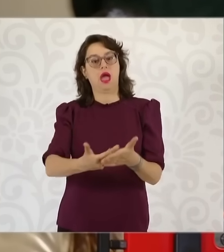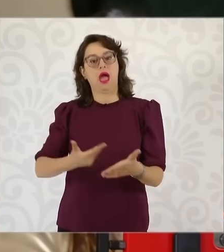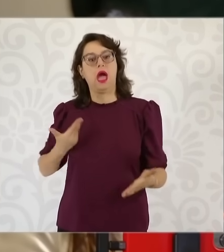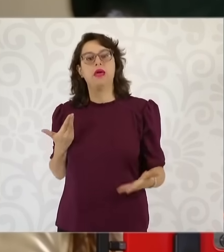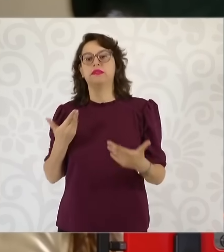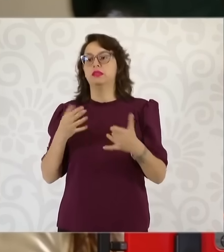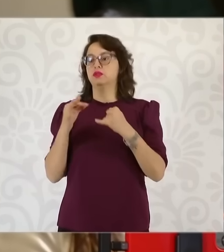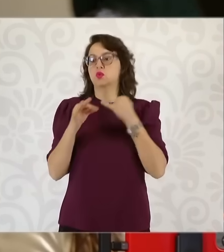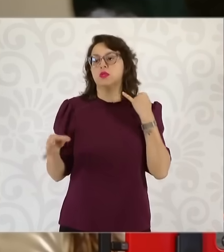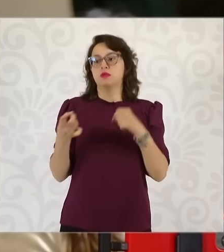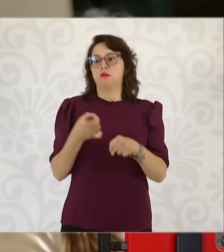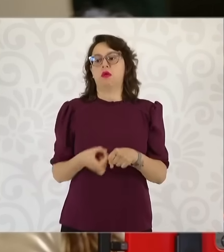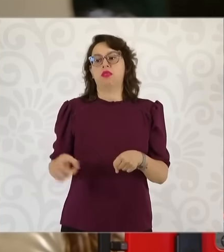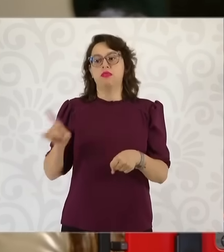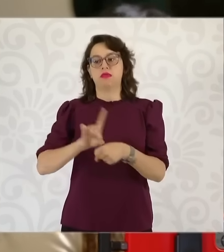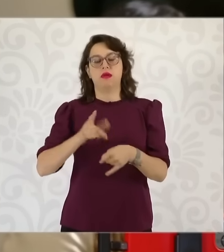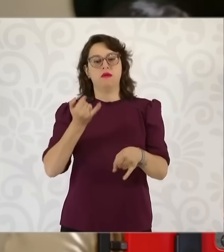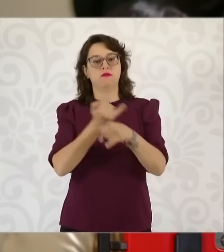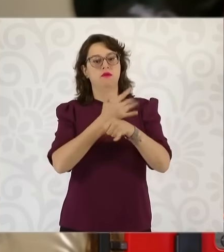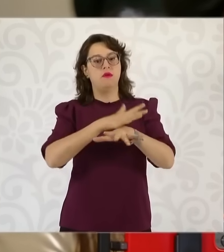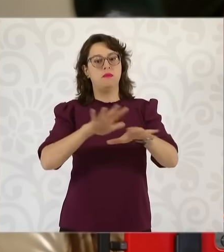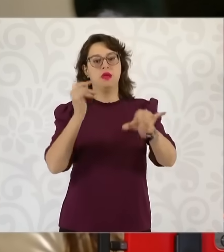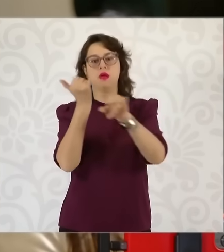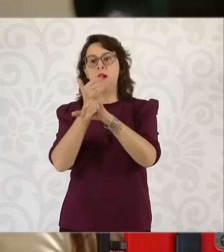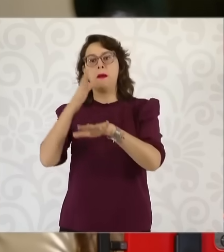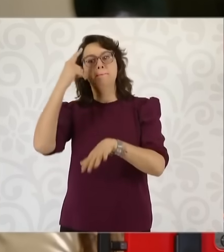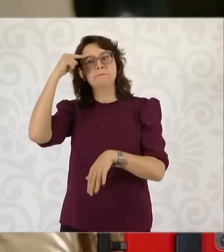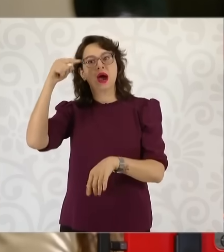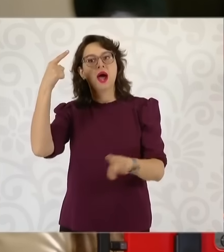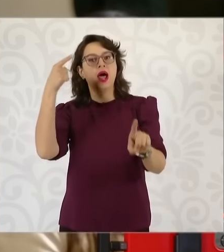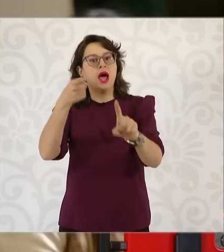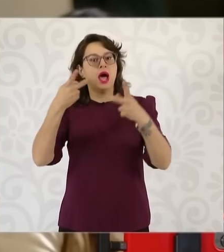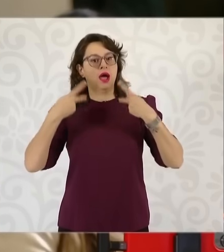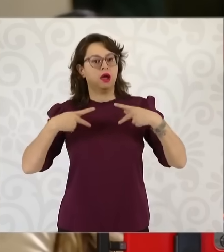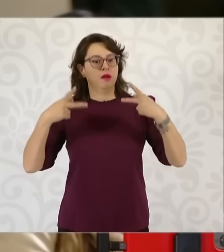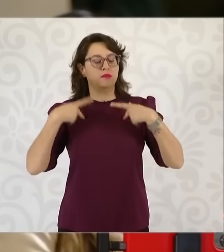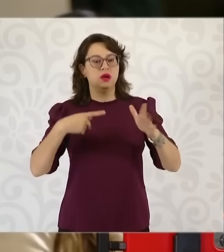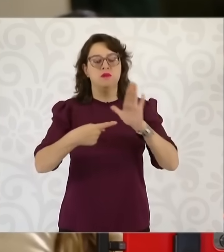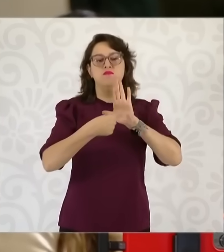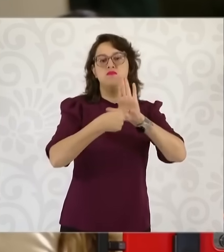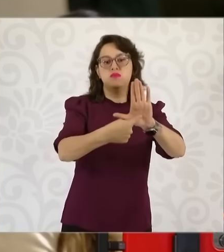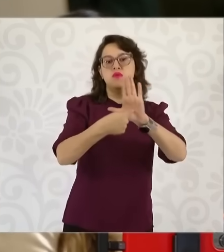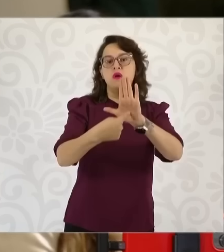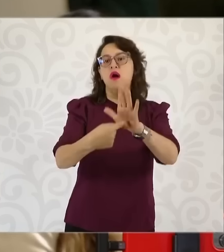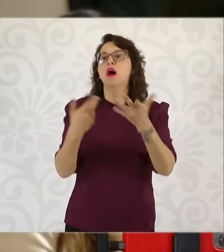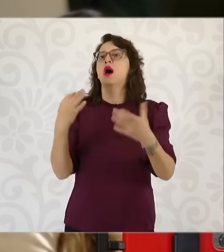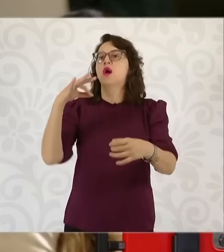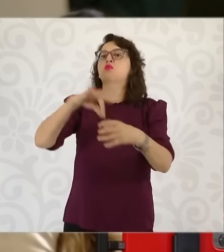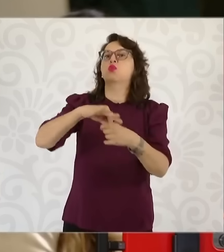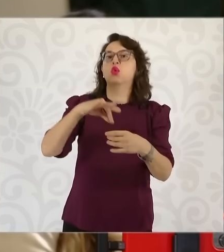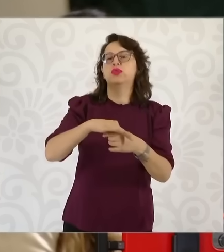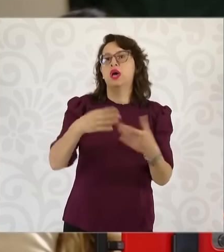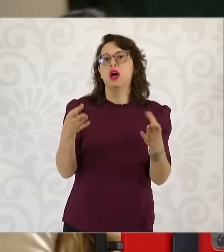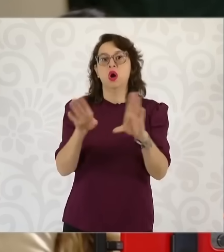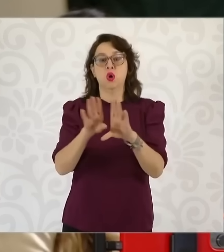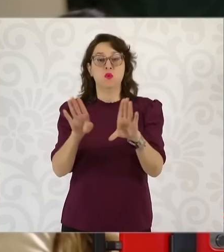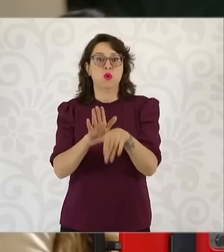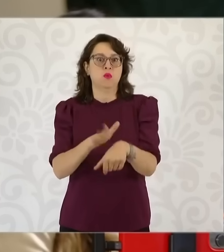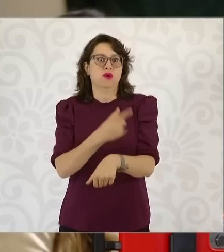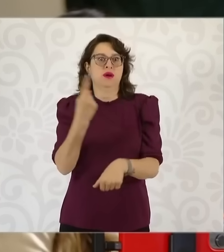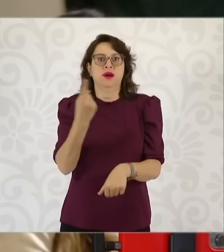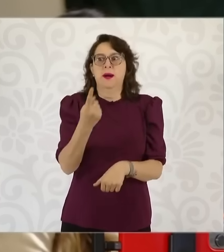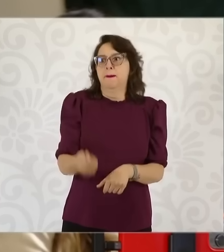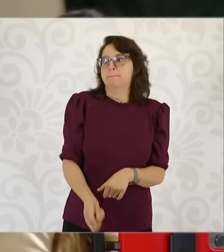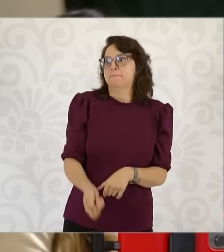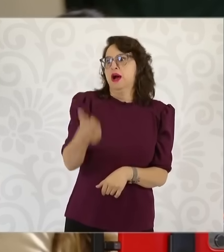que es el último día, para orientar a las personas cómo se debe de ejercer este voto que es inédito y que